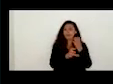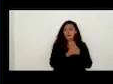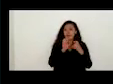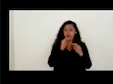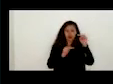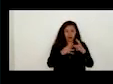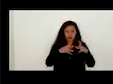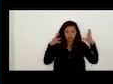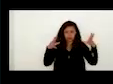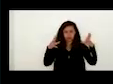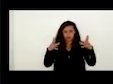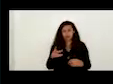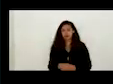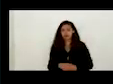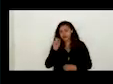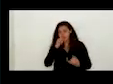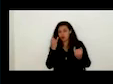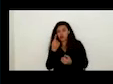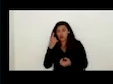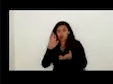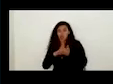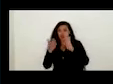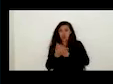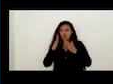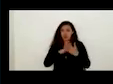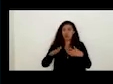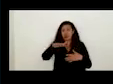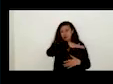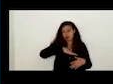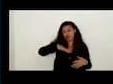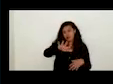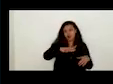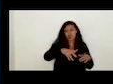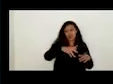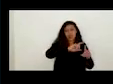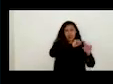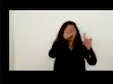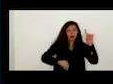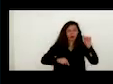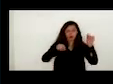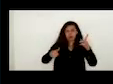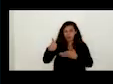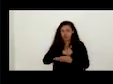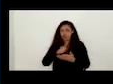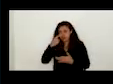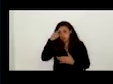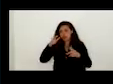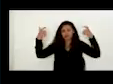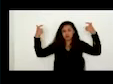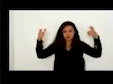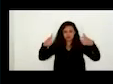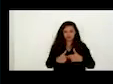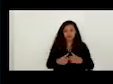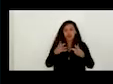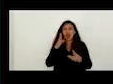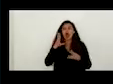es lo mismo, por ejemplo, una tortilla de alguna zona diferente del país a la zona centro, el tamaño de las frutas,